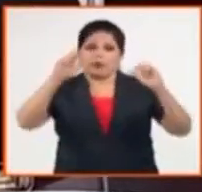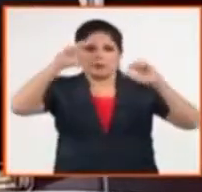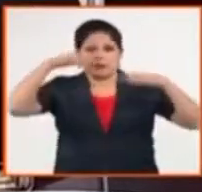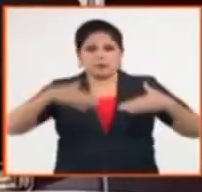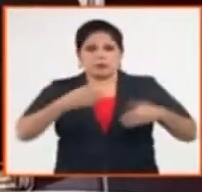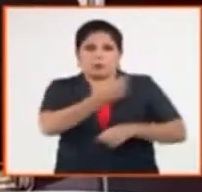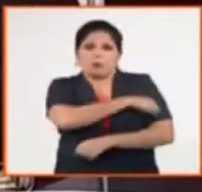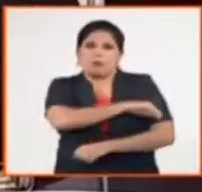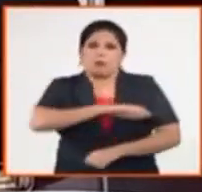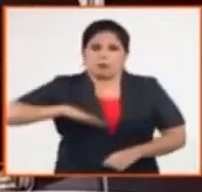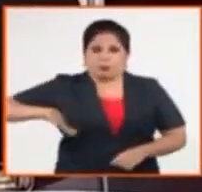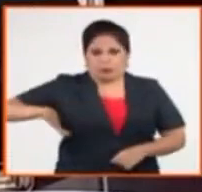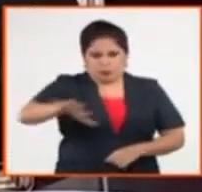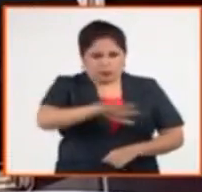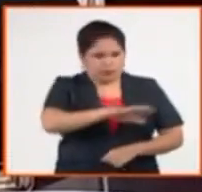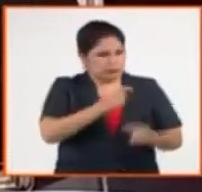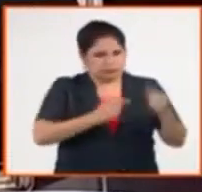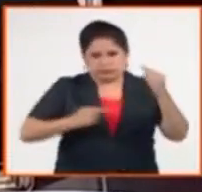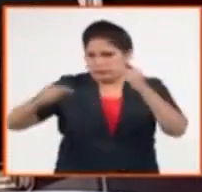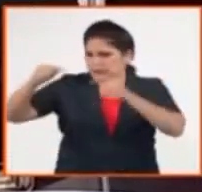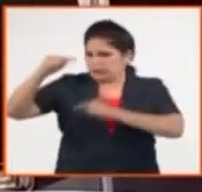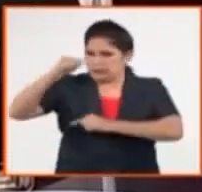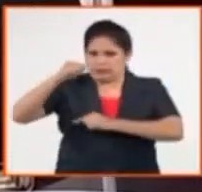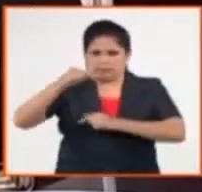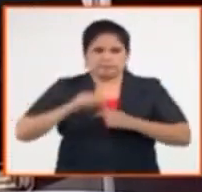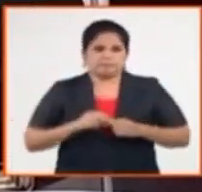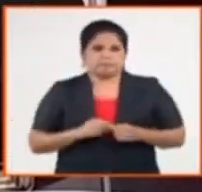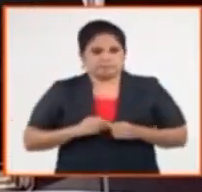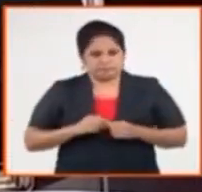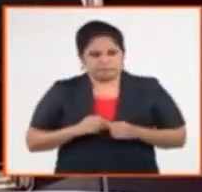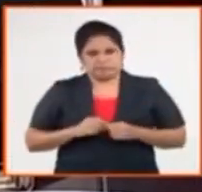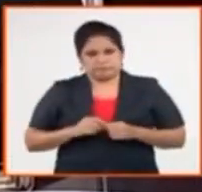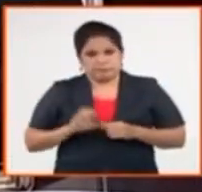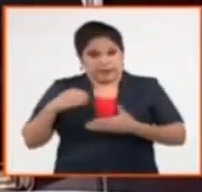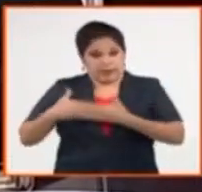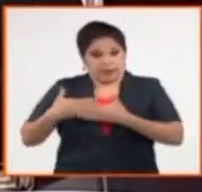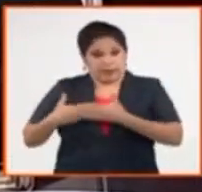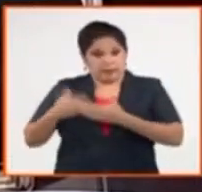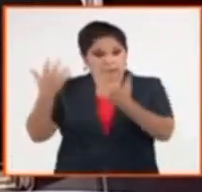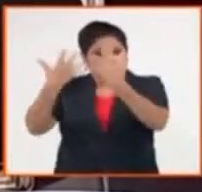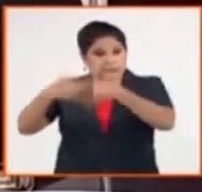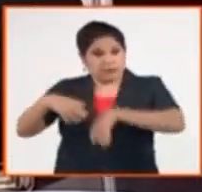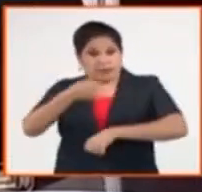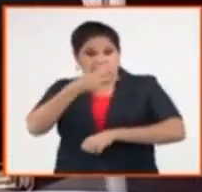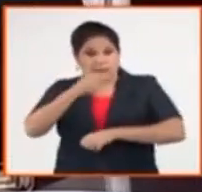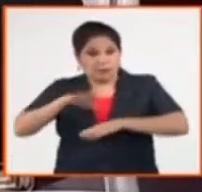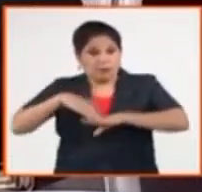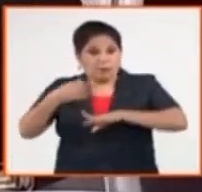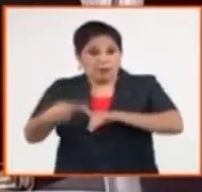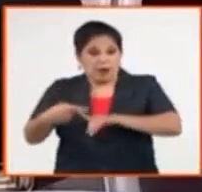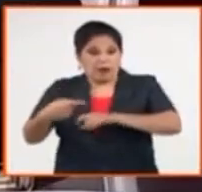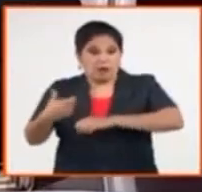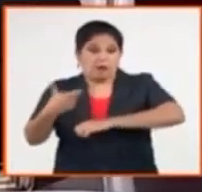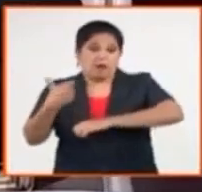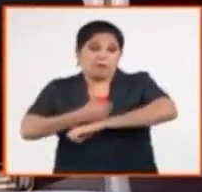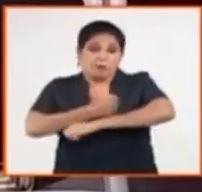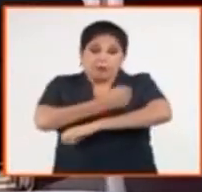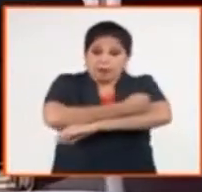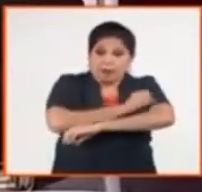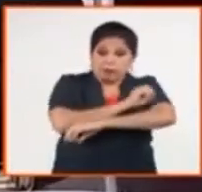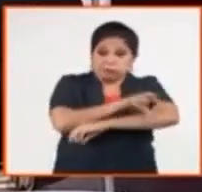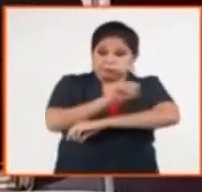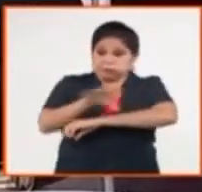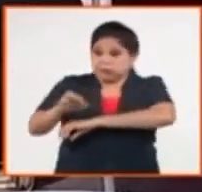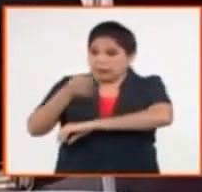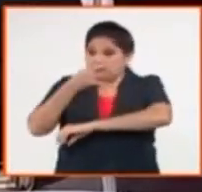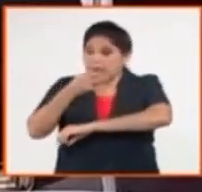que es de los eslogans que caracteriza a nuestra organización. Sin